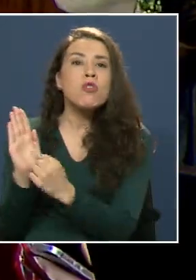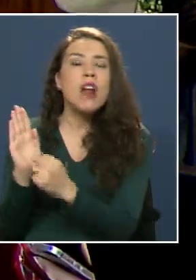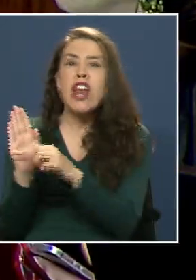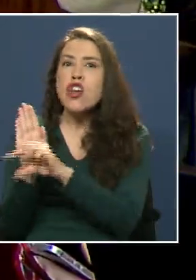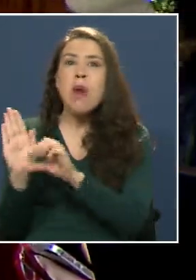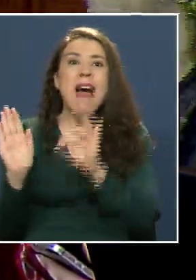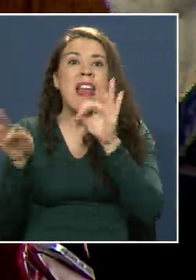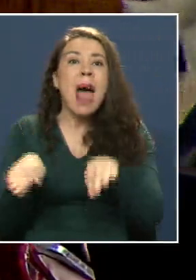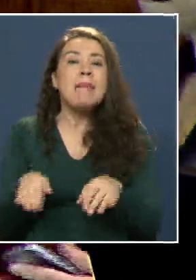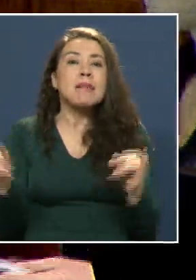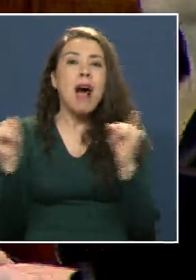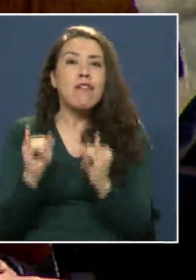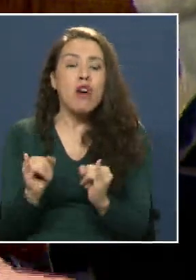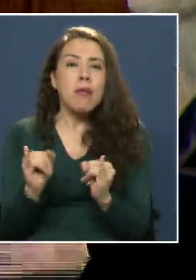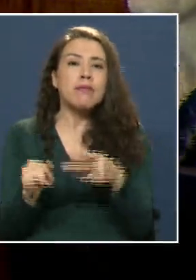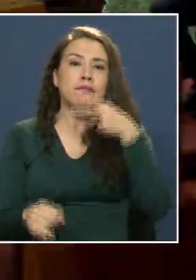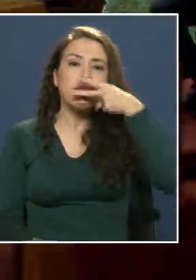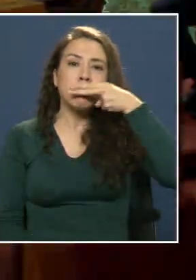cual viene de la...